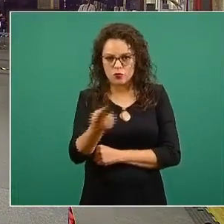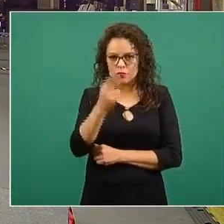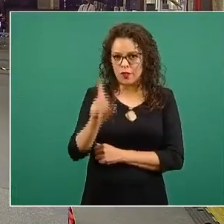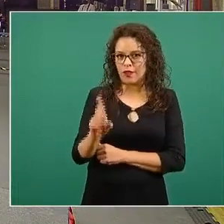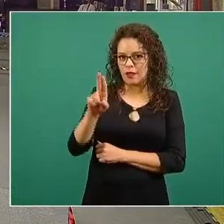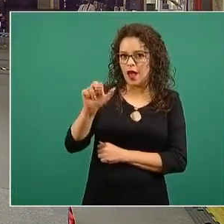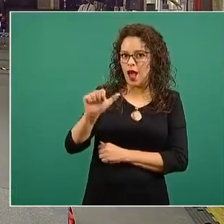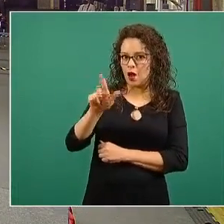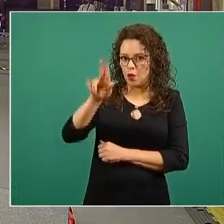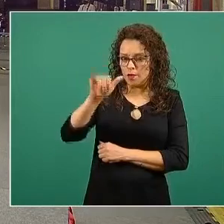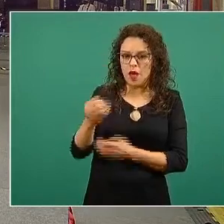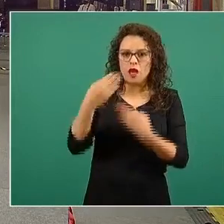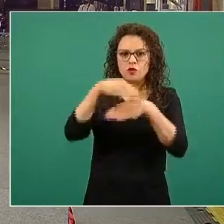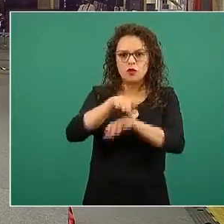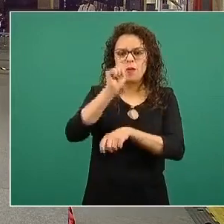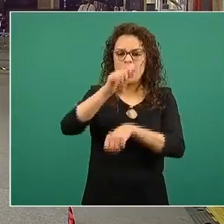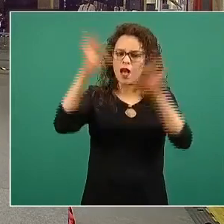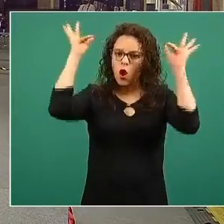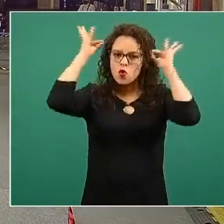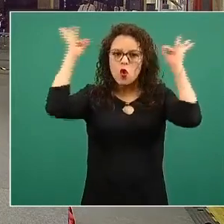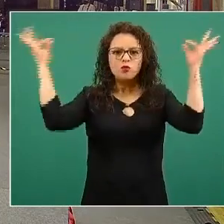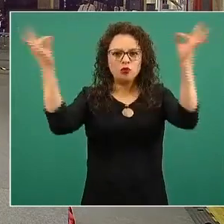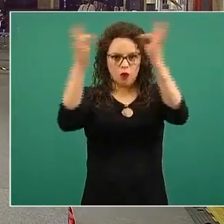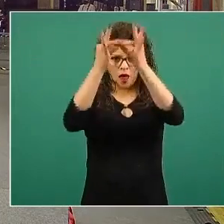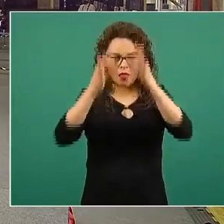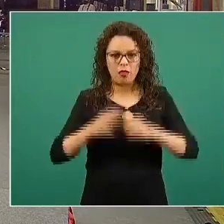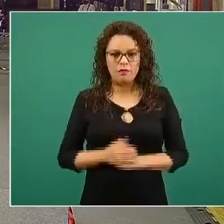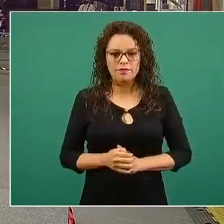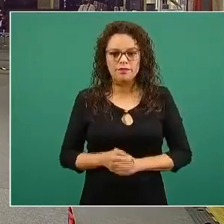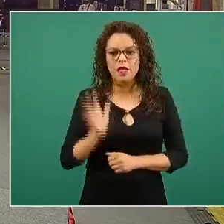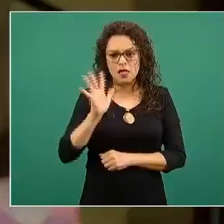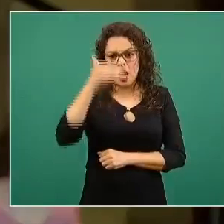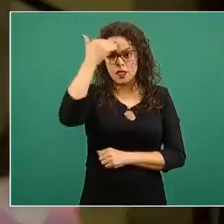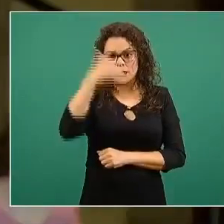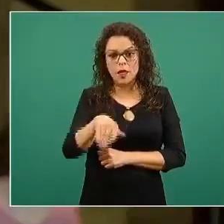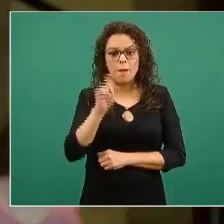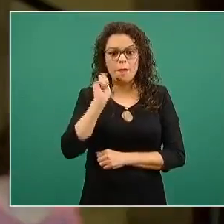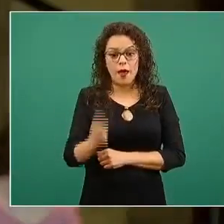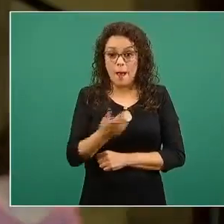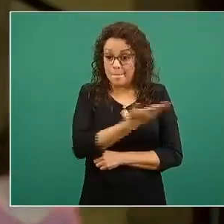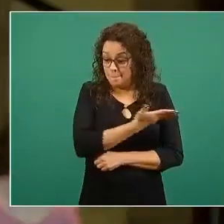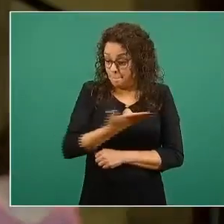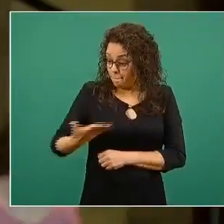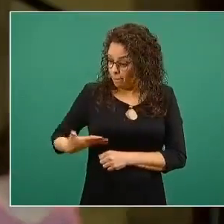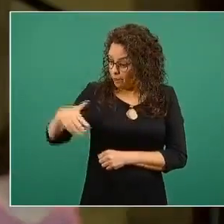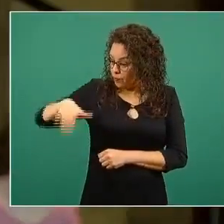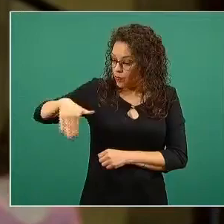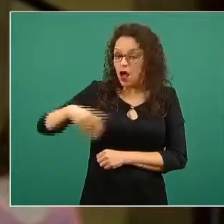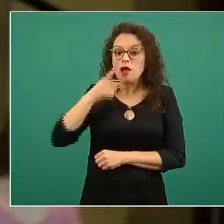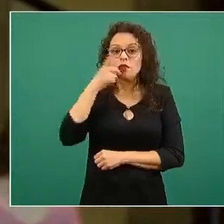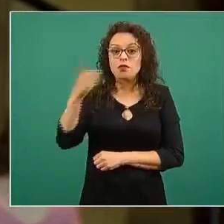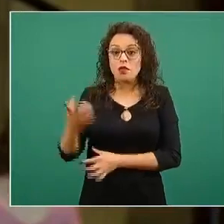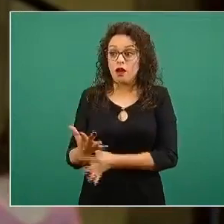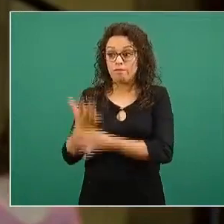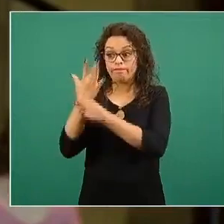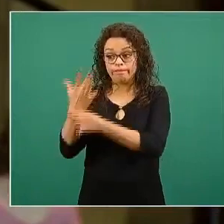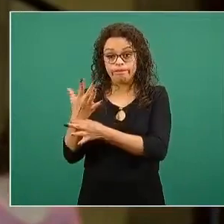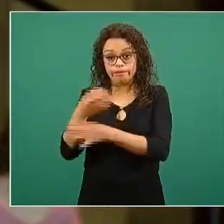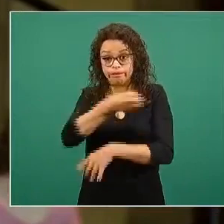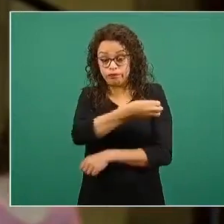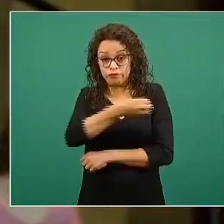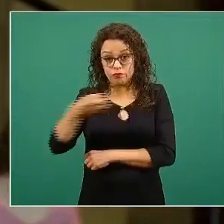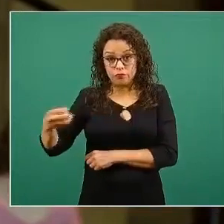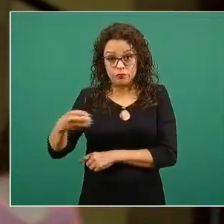acerca de los consulados. Sabemos que el presidente recientemente dio unas instrucciones